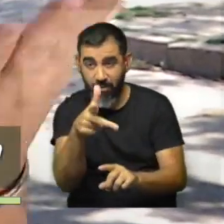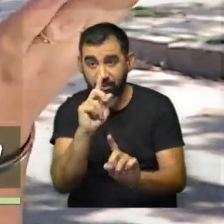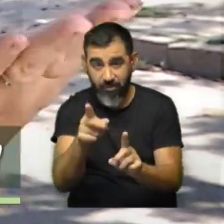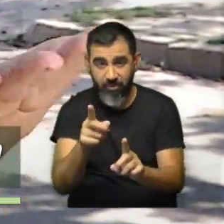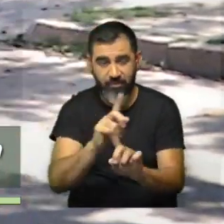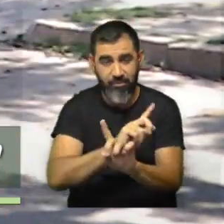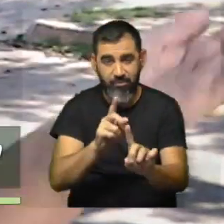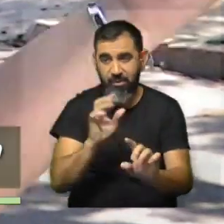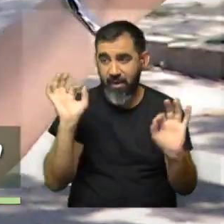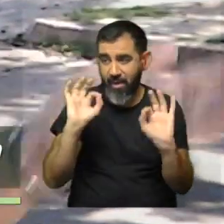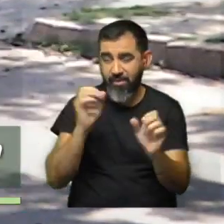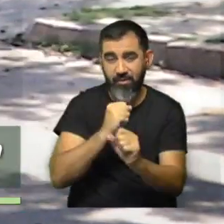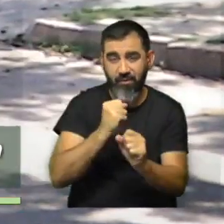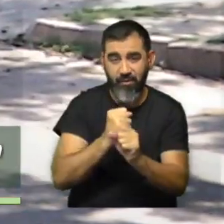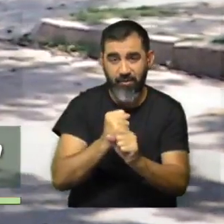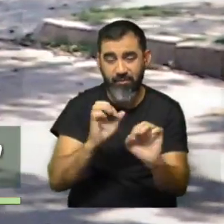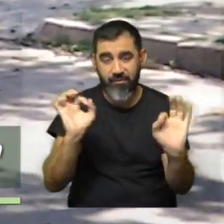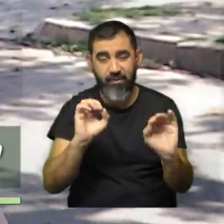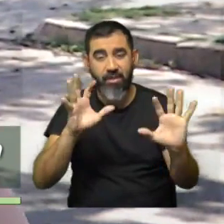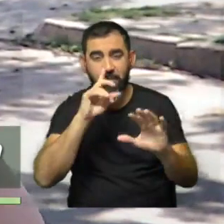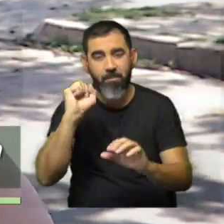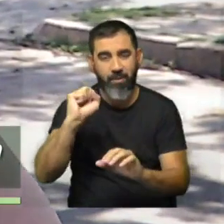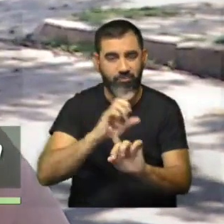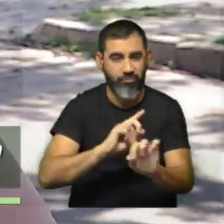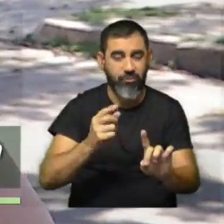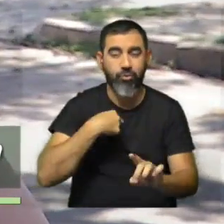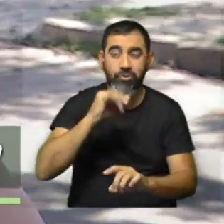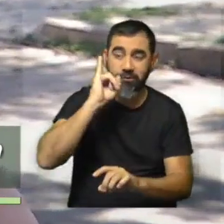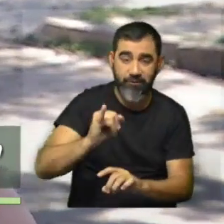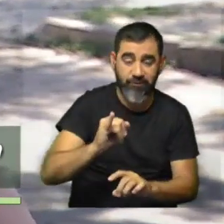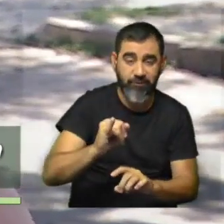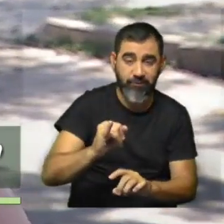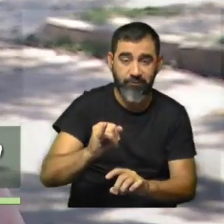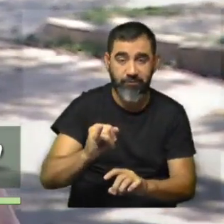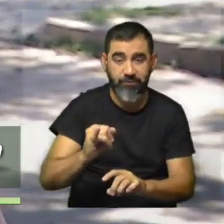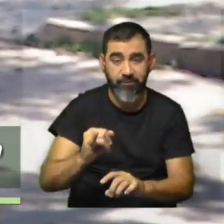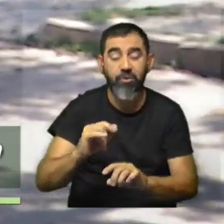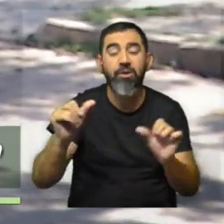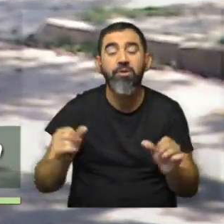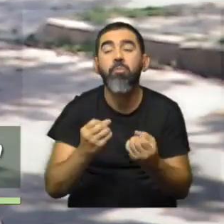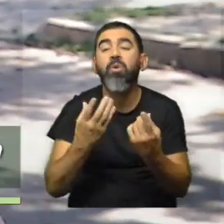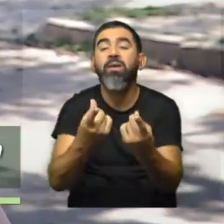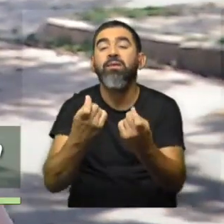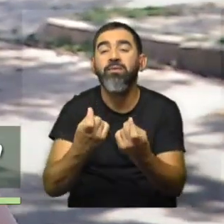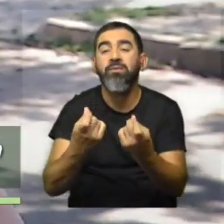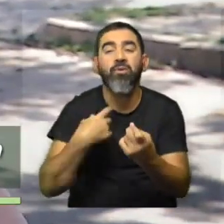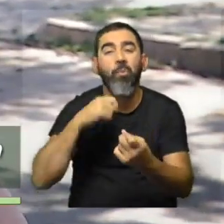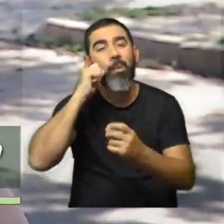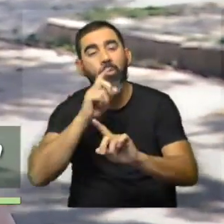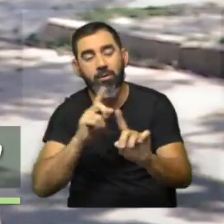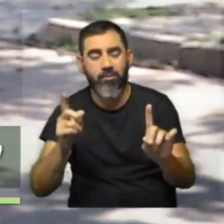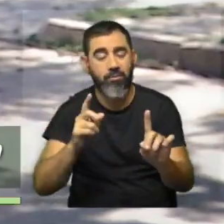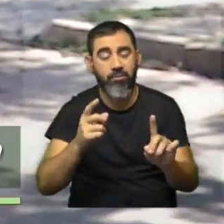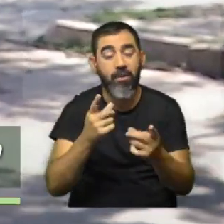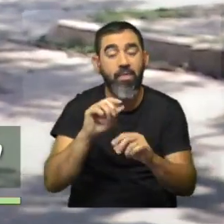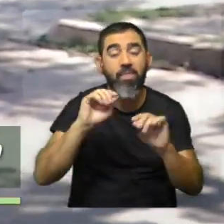tampoco, vos tampoco, el chofer tampoco, nadie lo haría, pero nosotros sí lo hicimos y como digo siempre, lo hicimos por necesidad, no por deporte. Esos